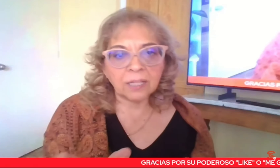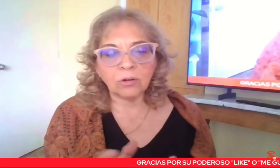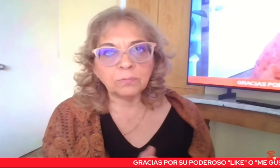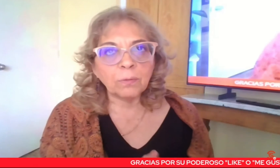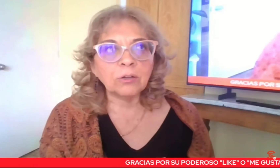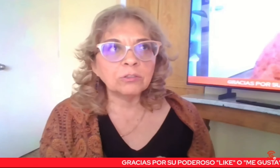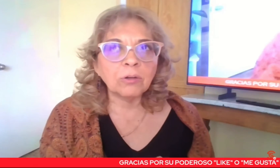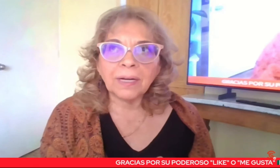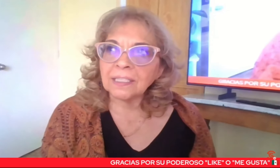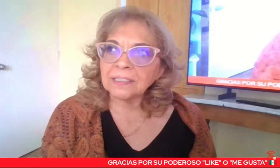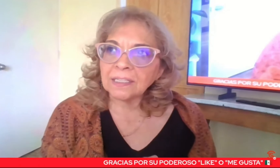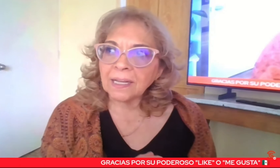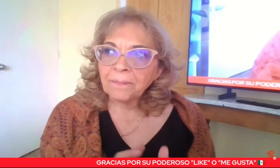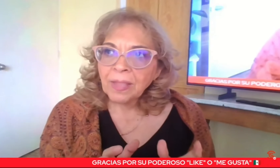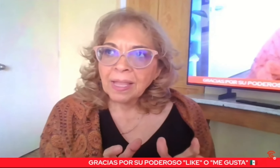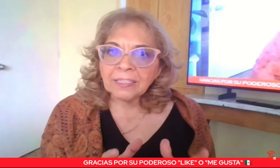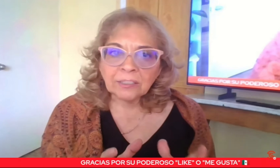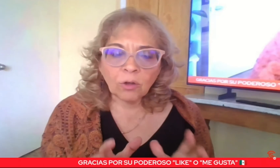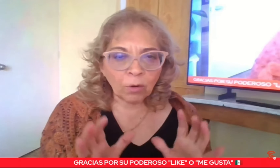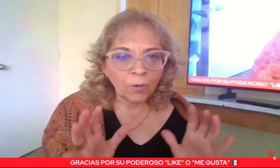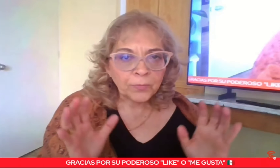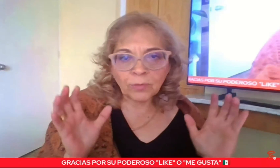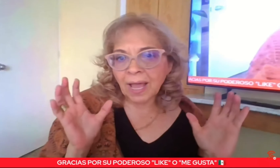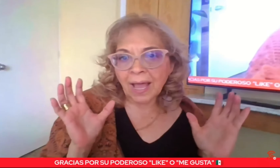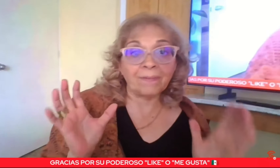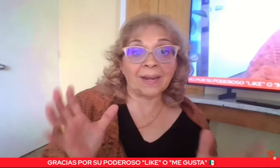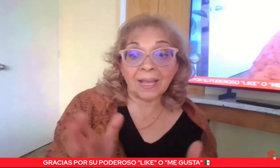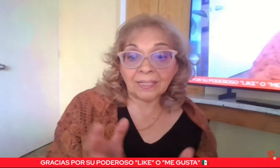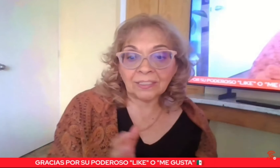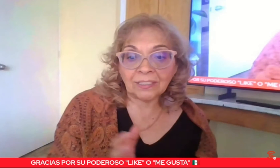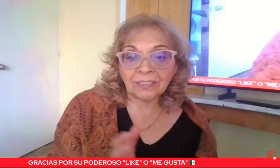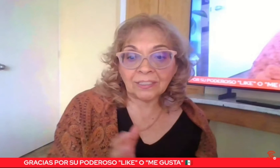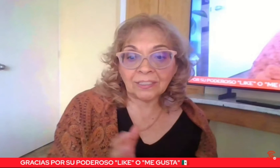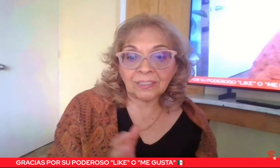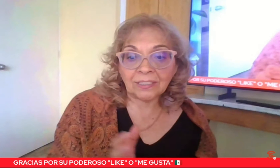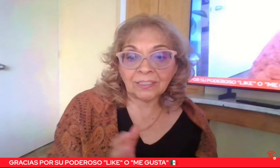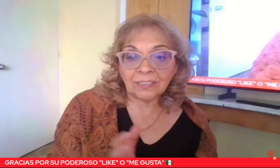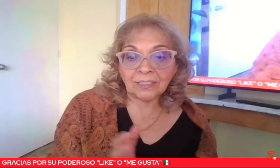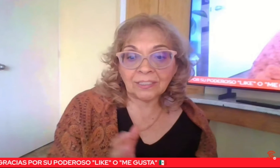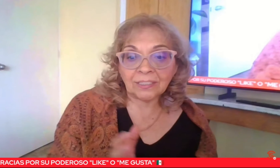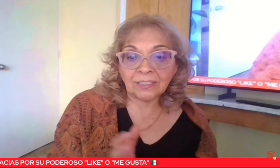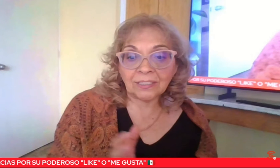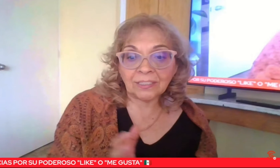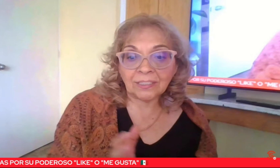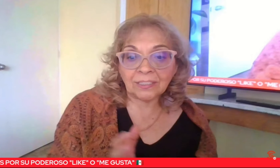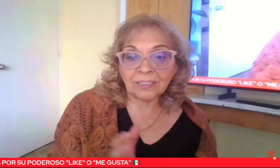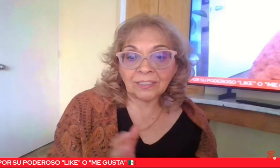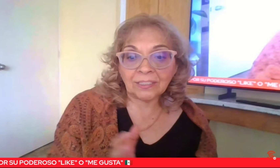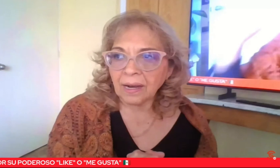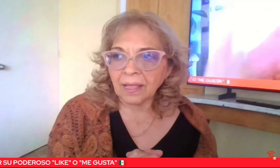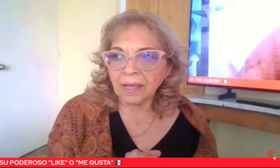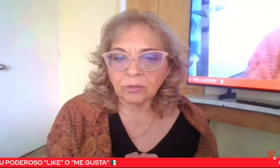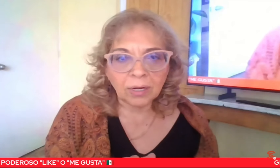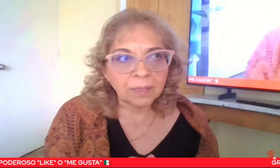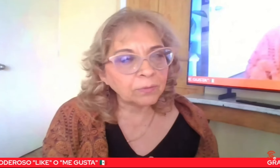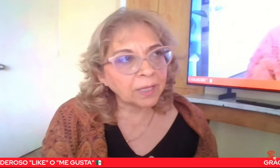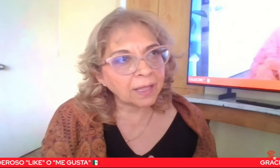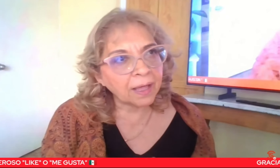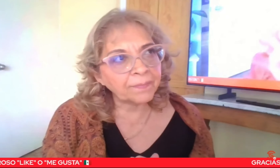llegando los públicos jóvenes, etcétera. Es como una avalancha, como una embestida, decía ahorita la